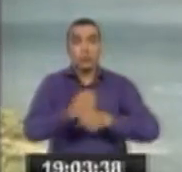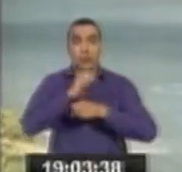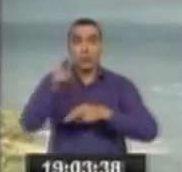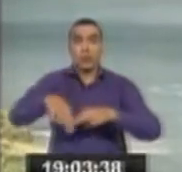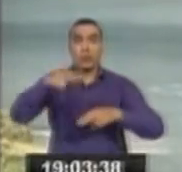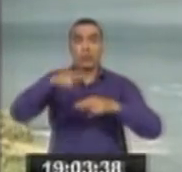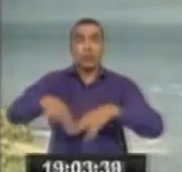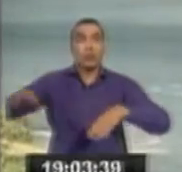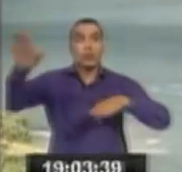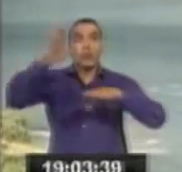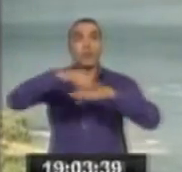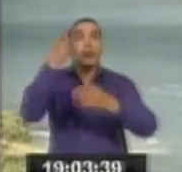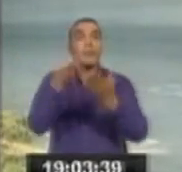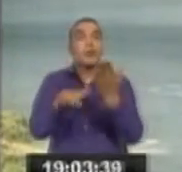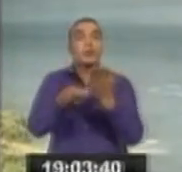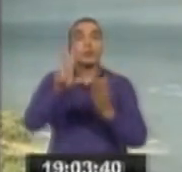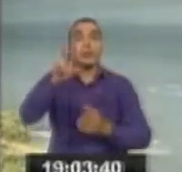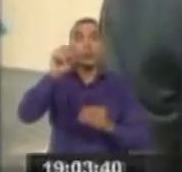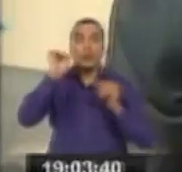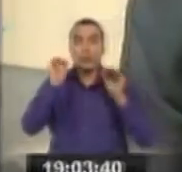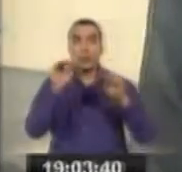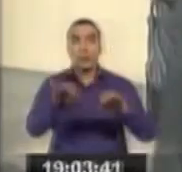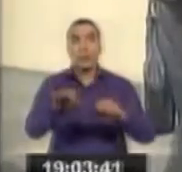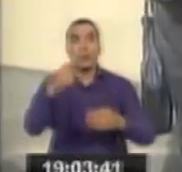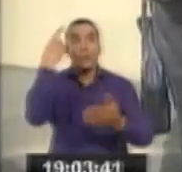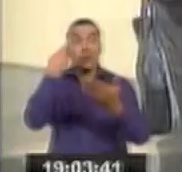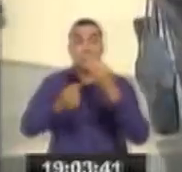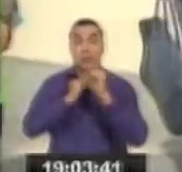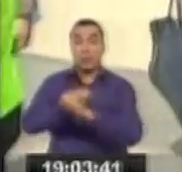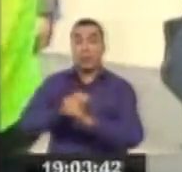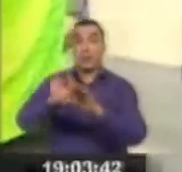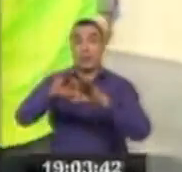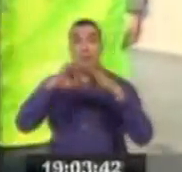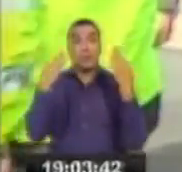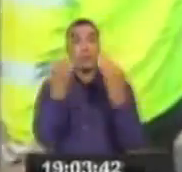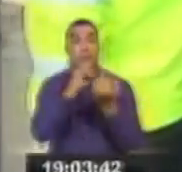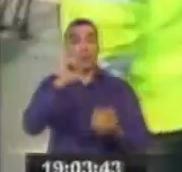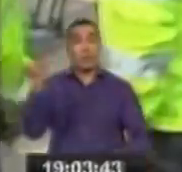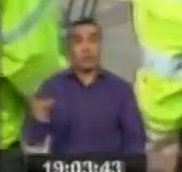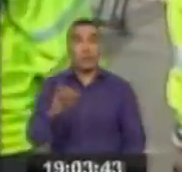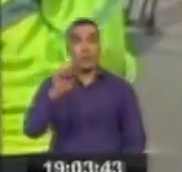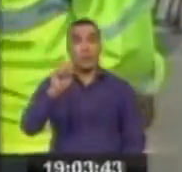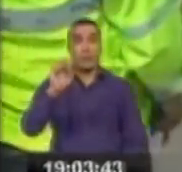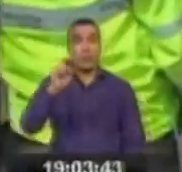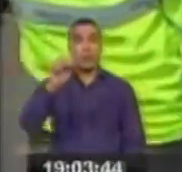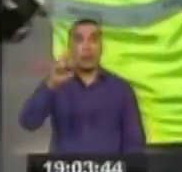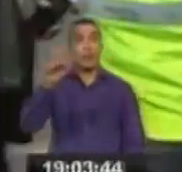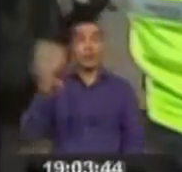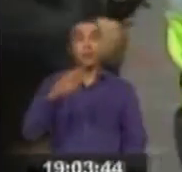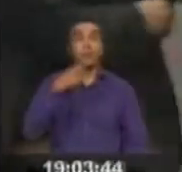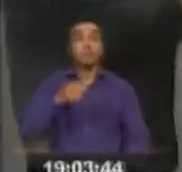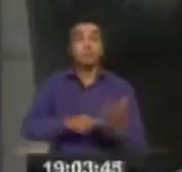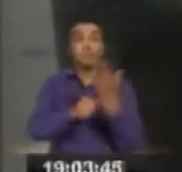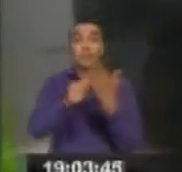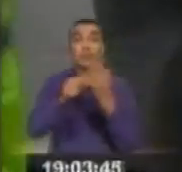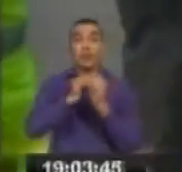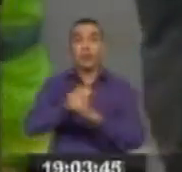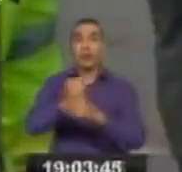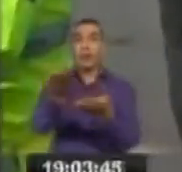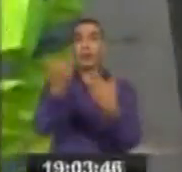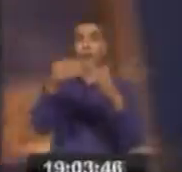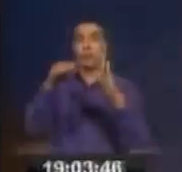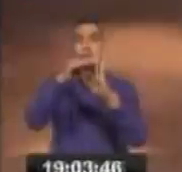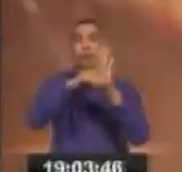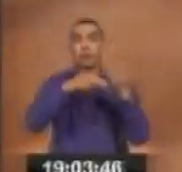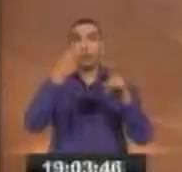sobre los hechos del 30 de septiembre y para la defensa de la familia de froilán jiménez que el ministerio de defensa entregue la nómina de los